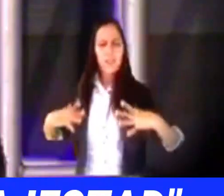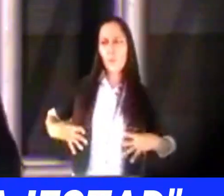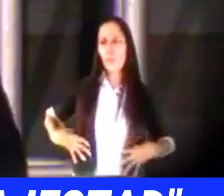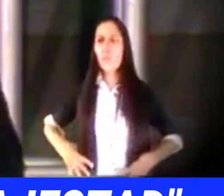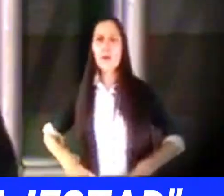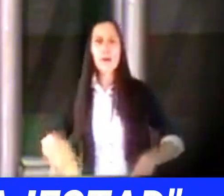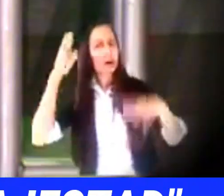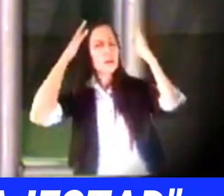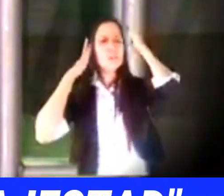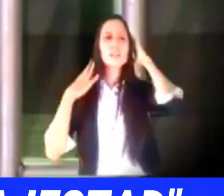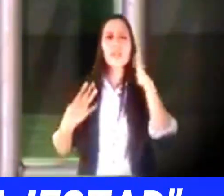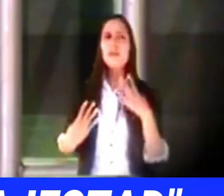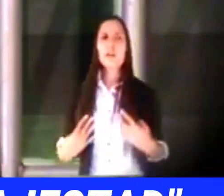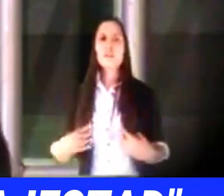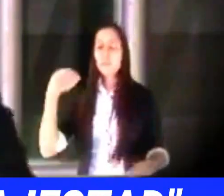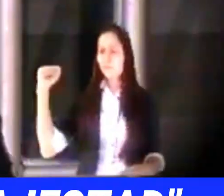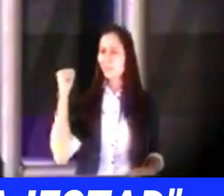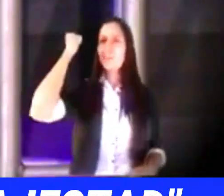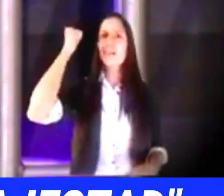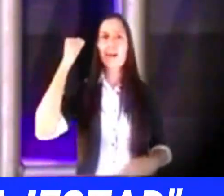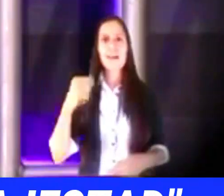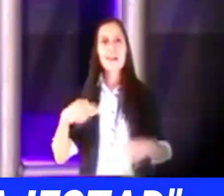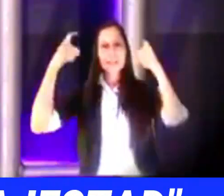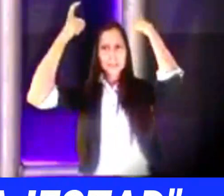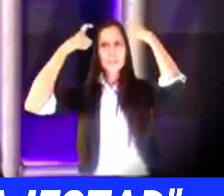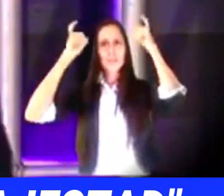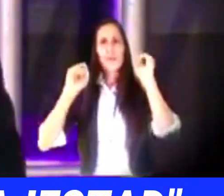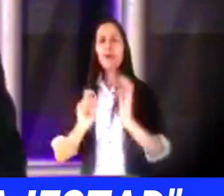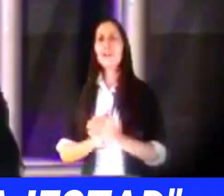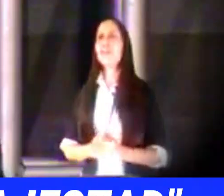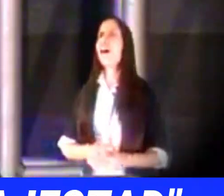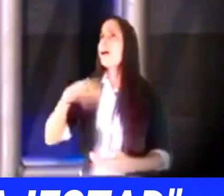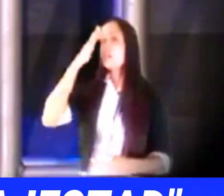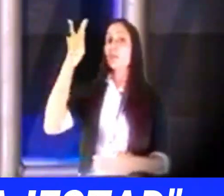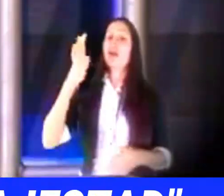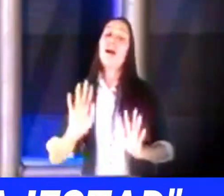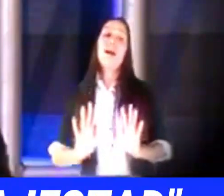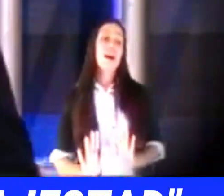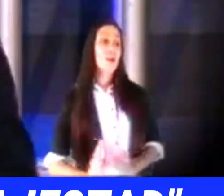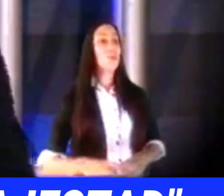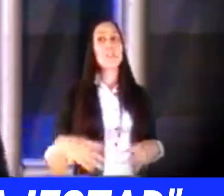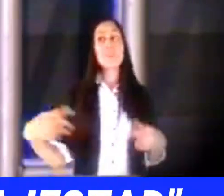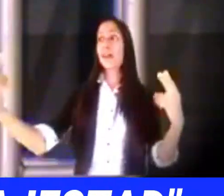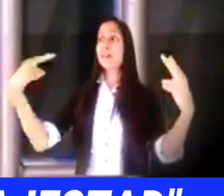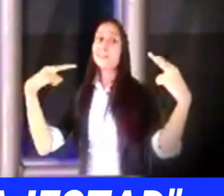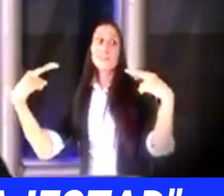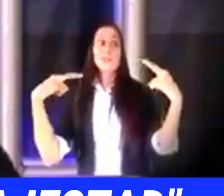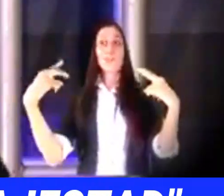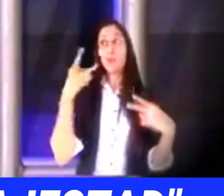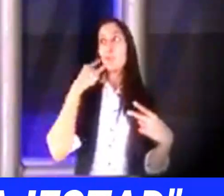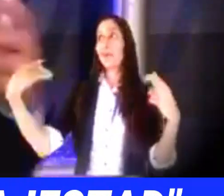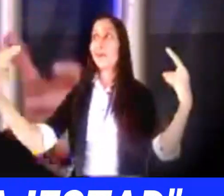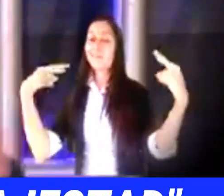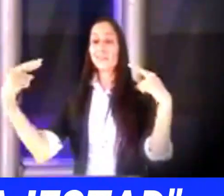corona, eso le da posicionamiento, y a través de su logro de corona, eso le da de